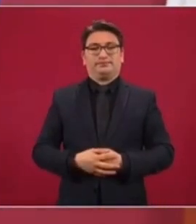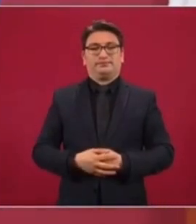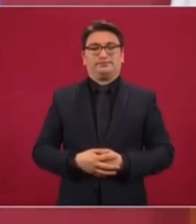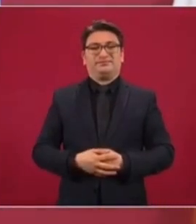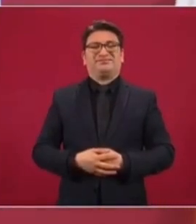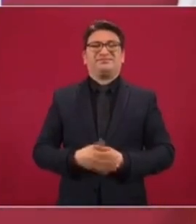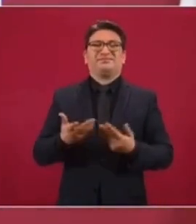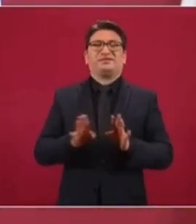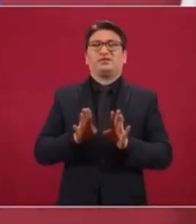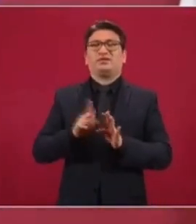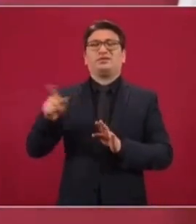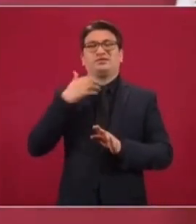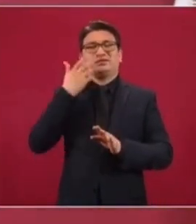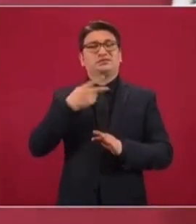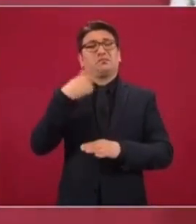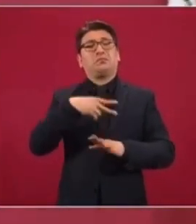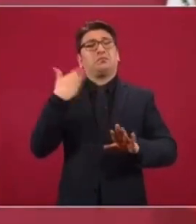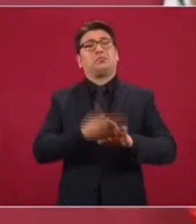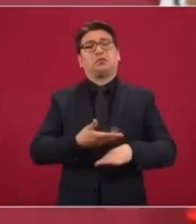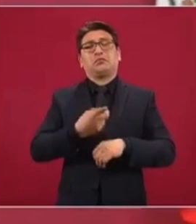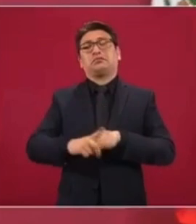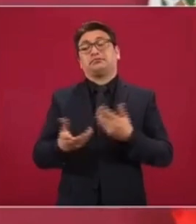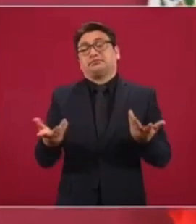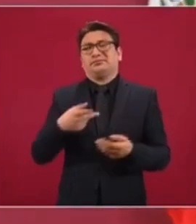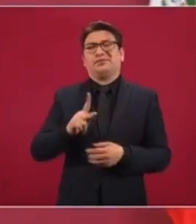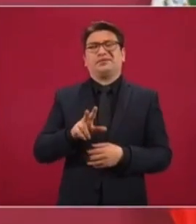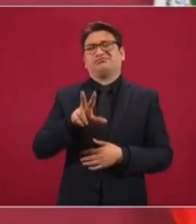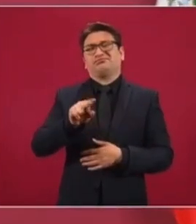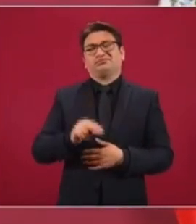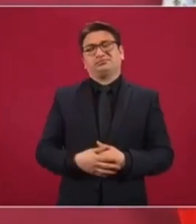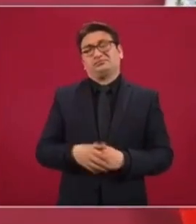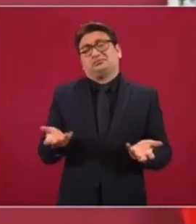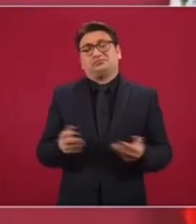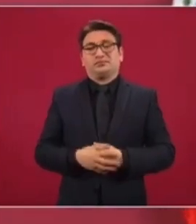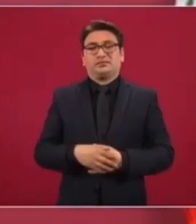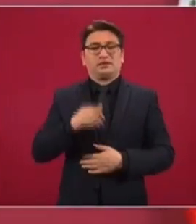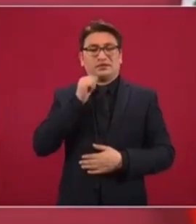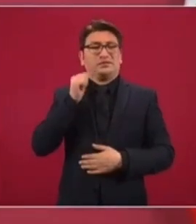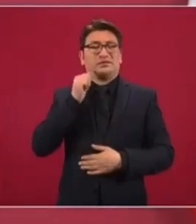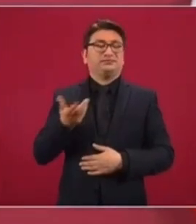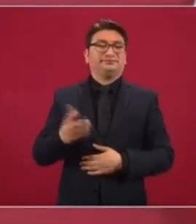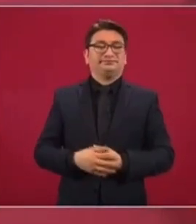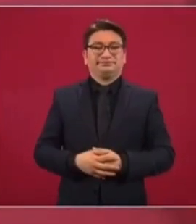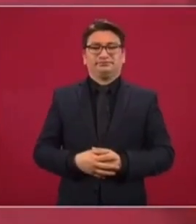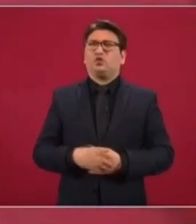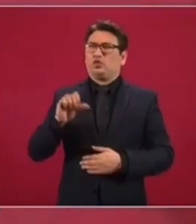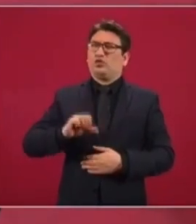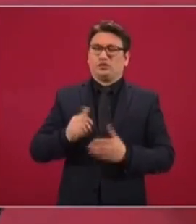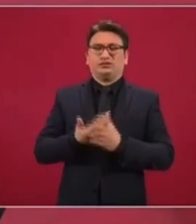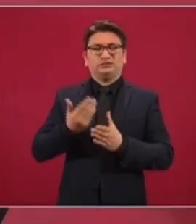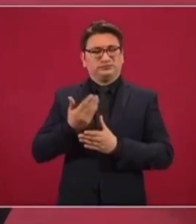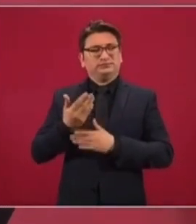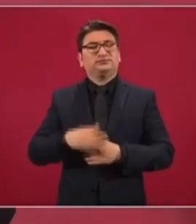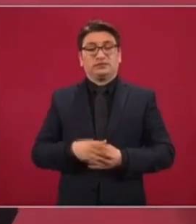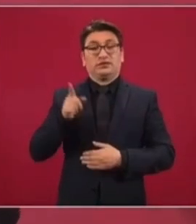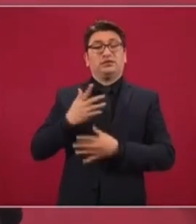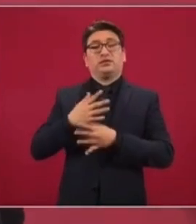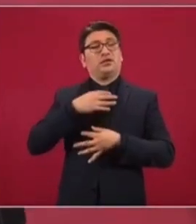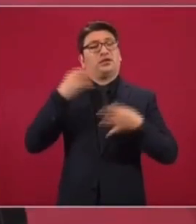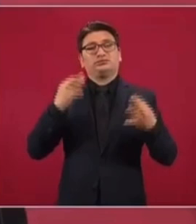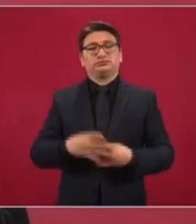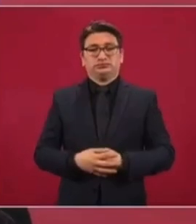un propósito de afectar a México. Pero no. Está así. Ayer o hoy en la mañana dio a